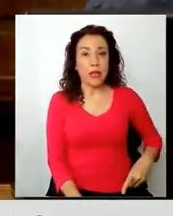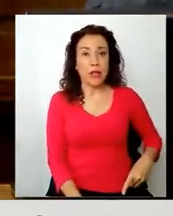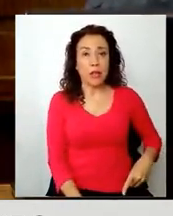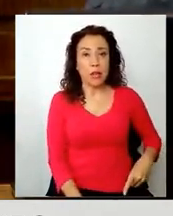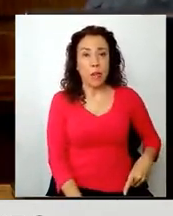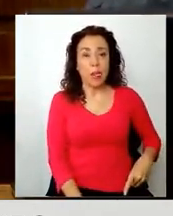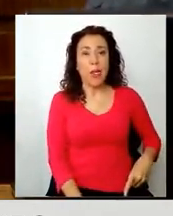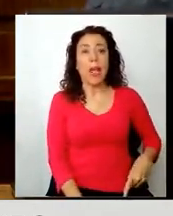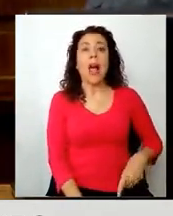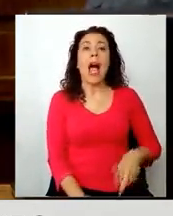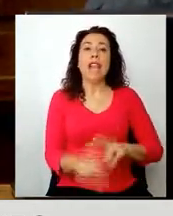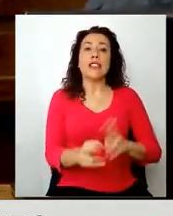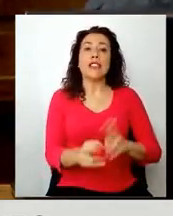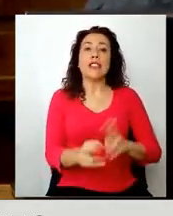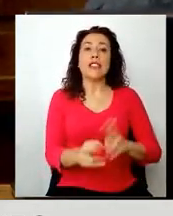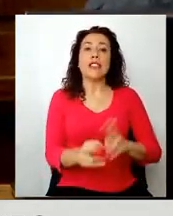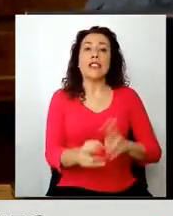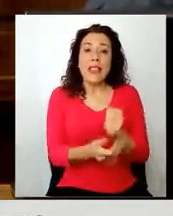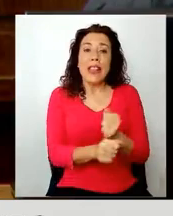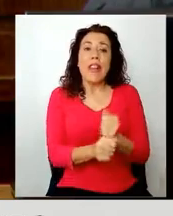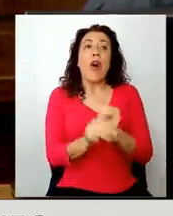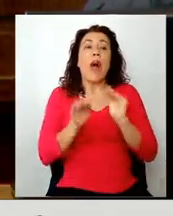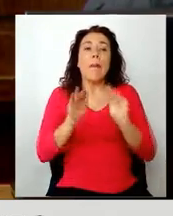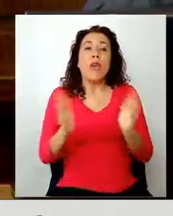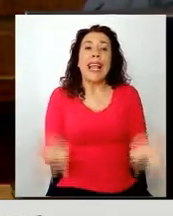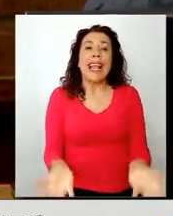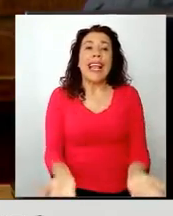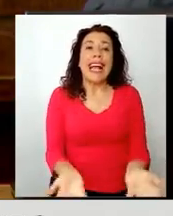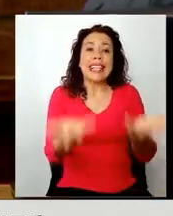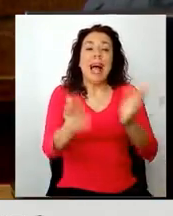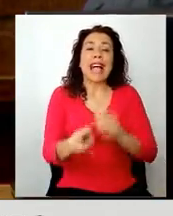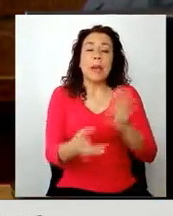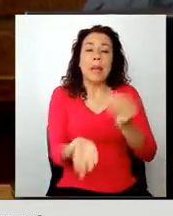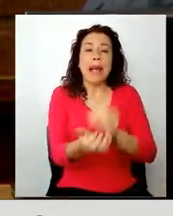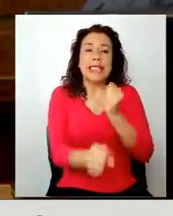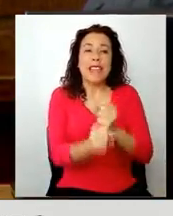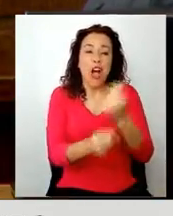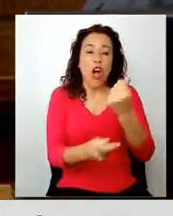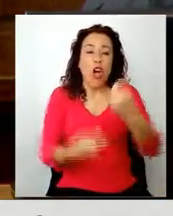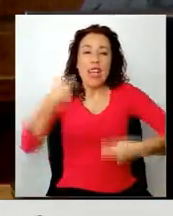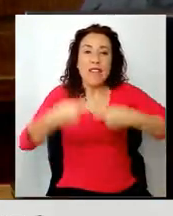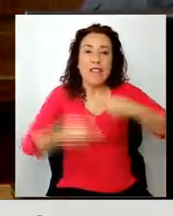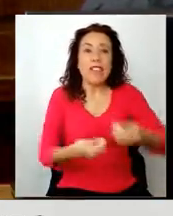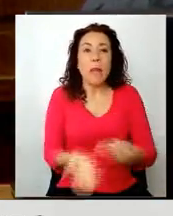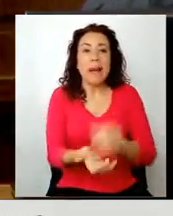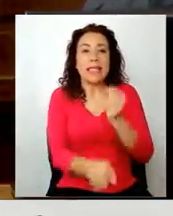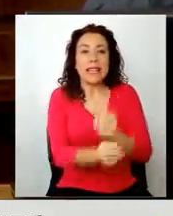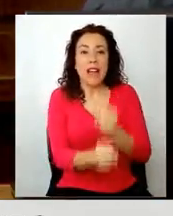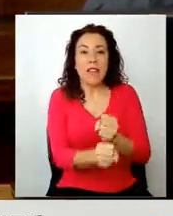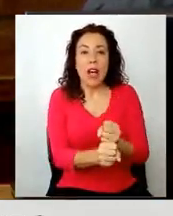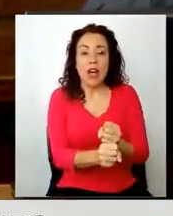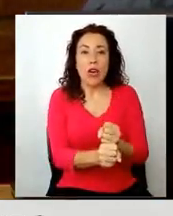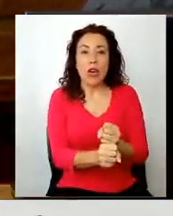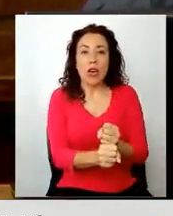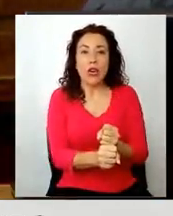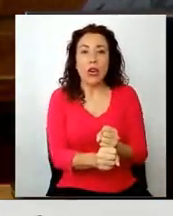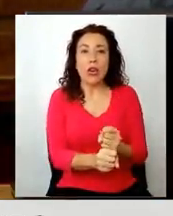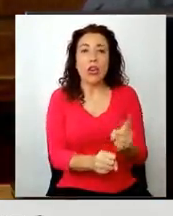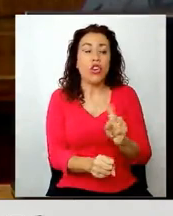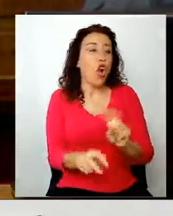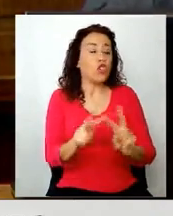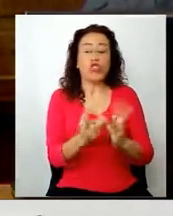una agenda procrecimiento porque creemos empleo inversión puesto de trabajo no resuelven los problemas